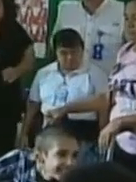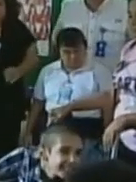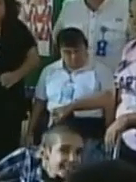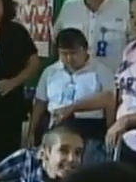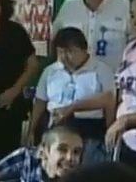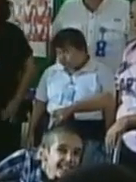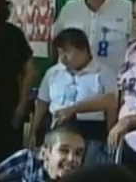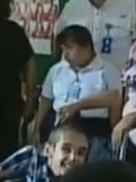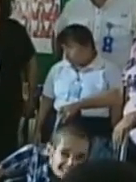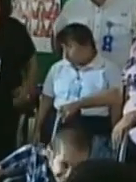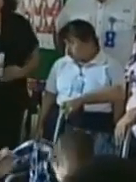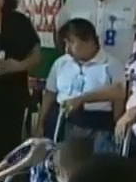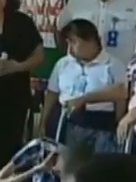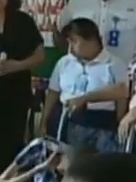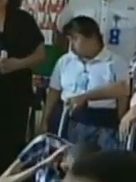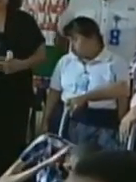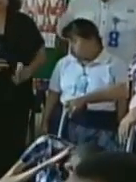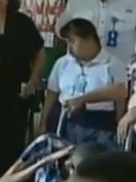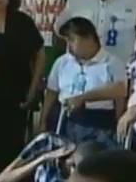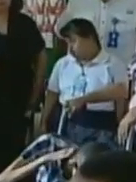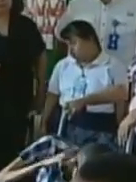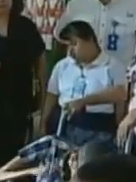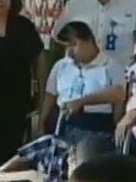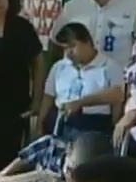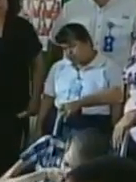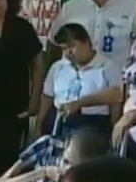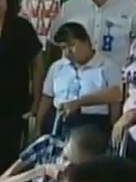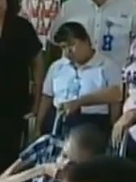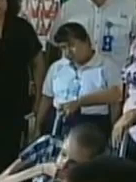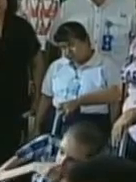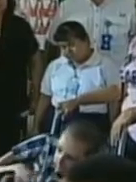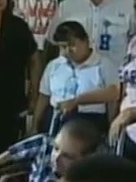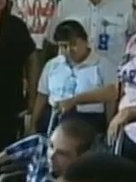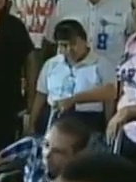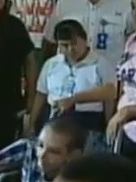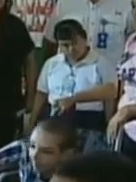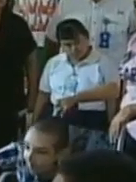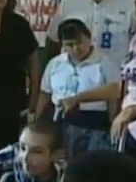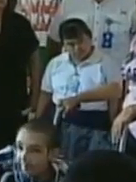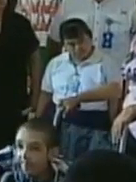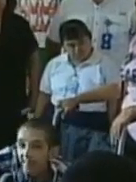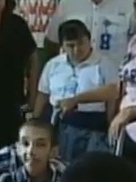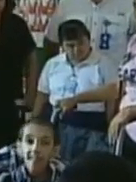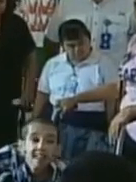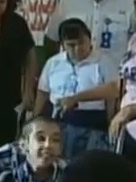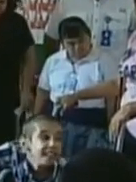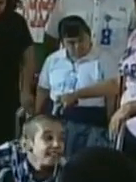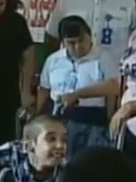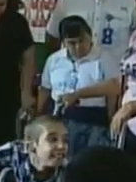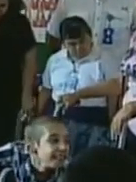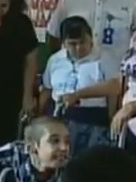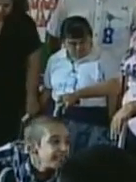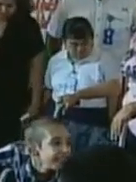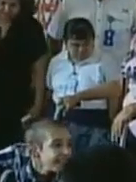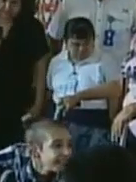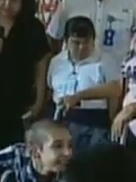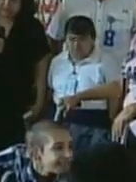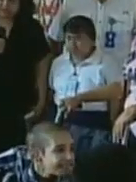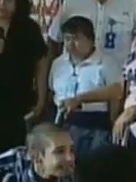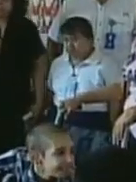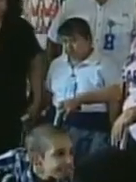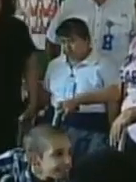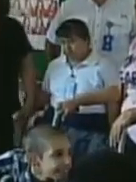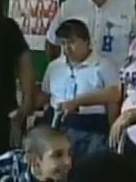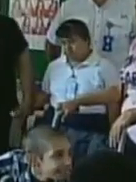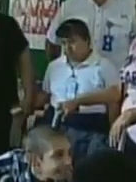Bueno, desde aquí le damos un saludo también a Trujillo. Qué importante, fíjense la inversión tan importante. Estaba hablando